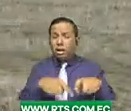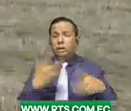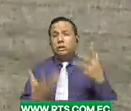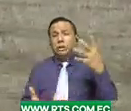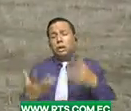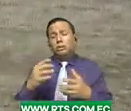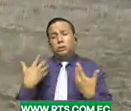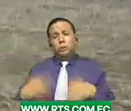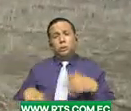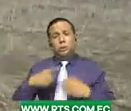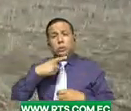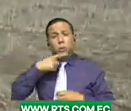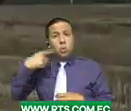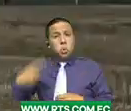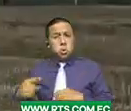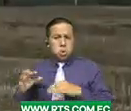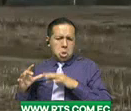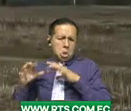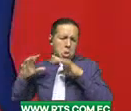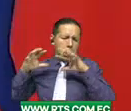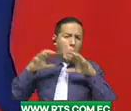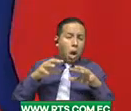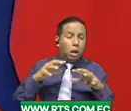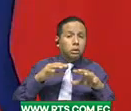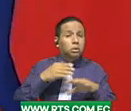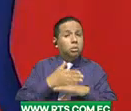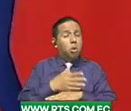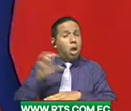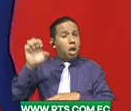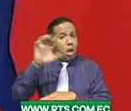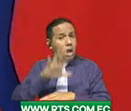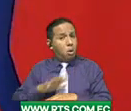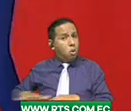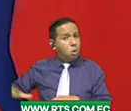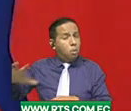una agresión rusa más amplia en Europa del Este y que Vladimir